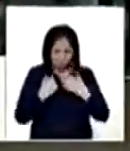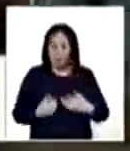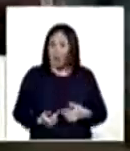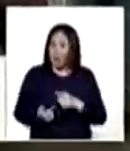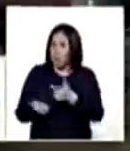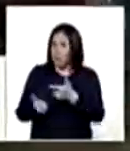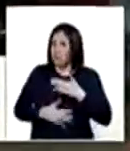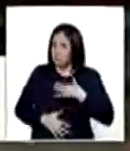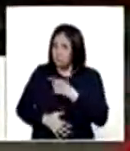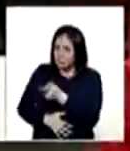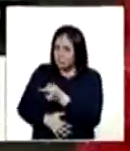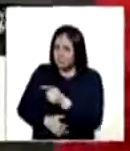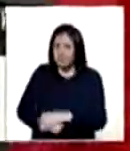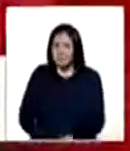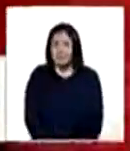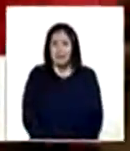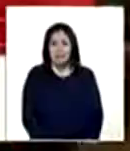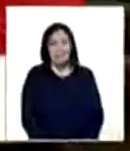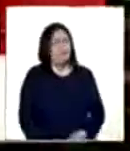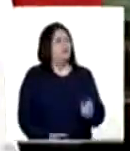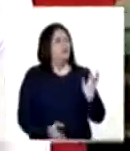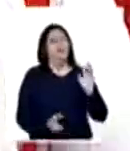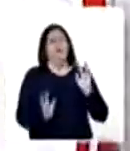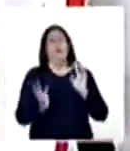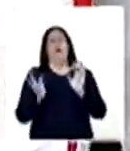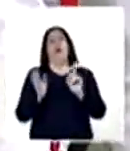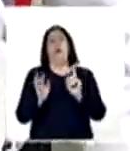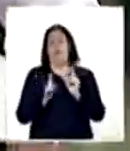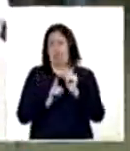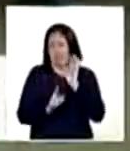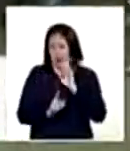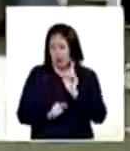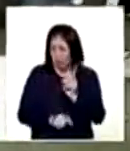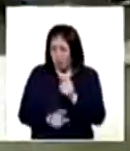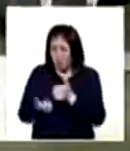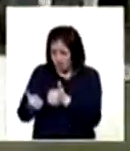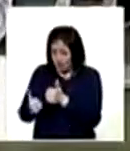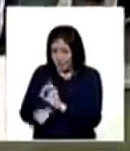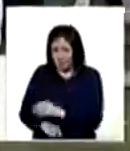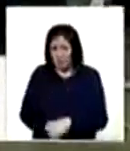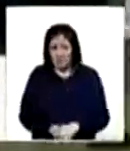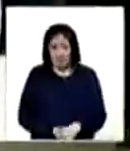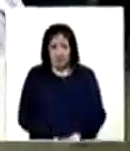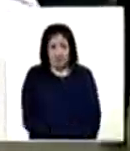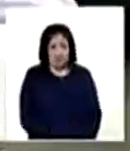Acá uno que está súper disfrazado. ¿Qué tal? ¿Cómo la pasaste? Otra silisura, pues.